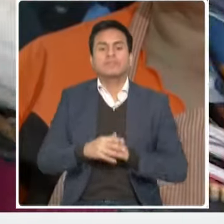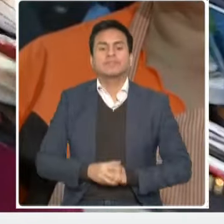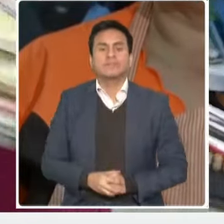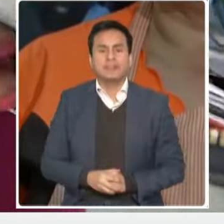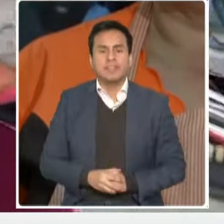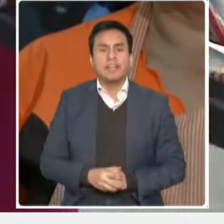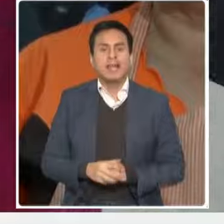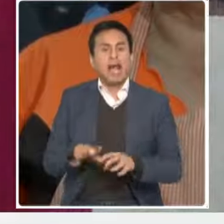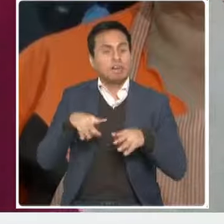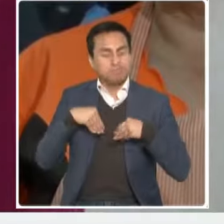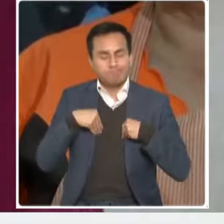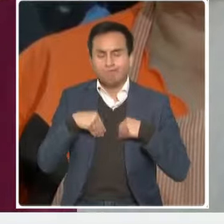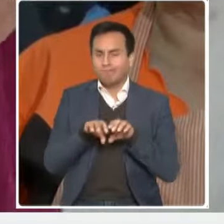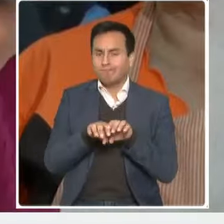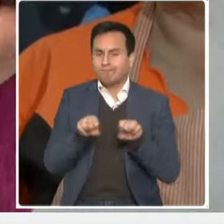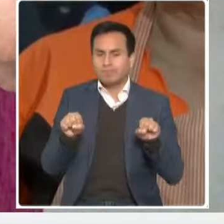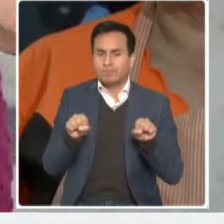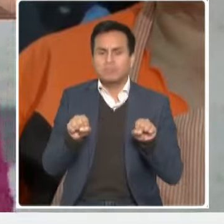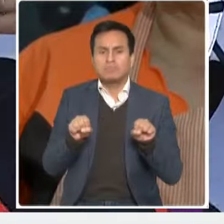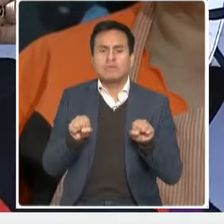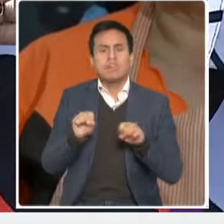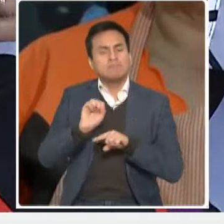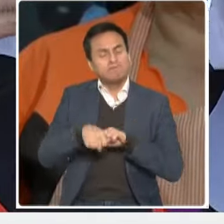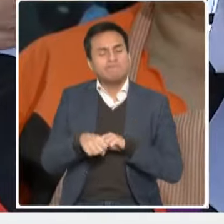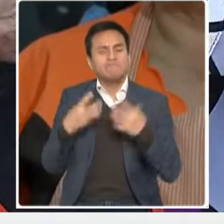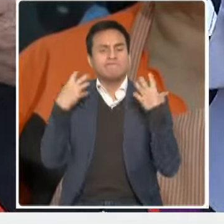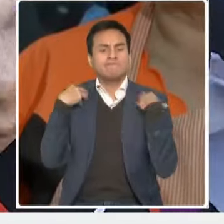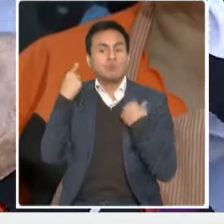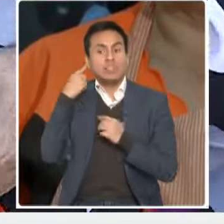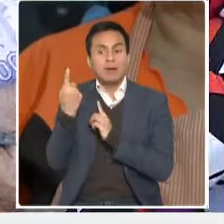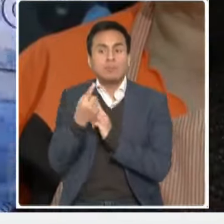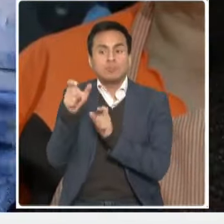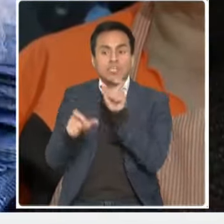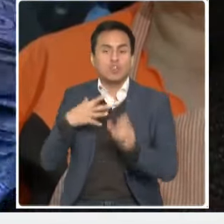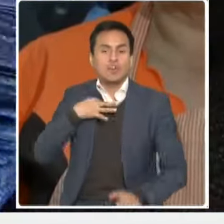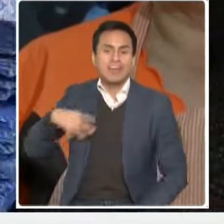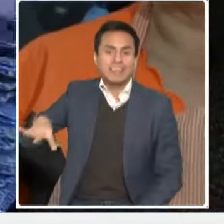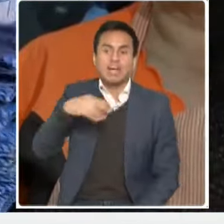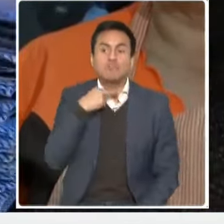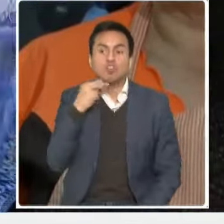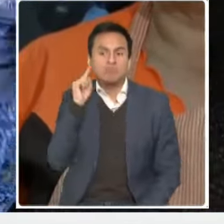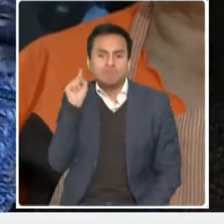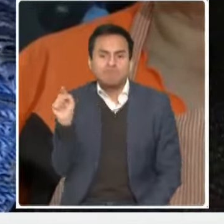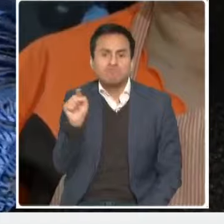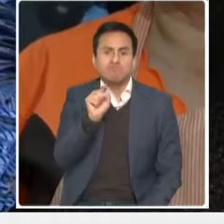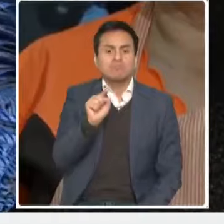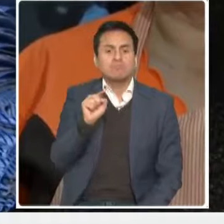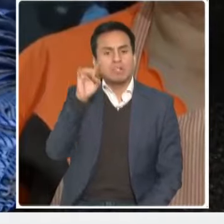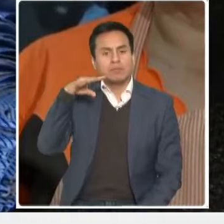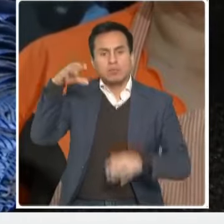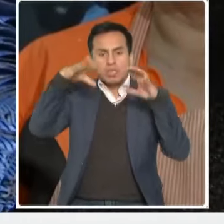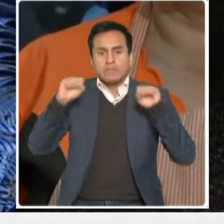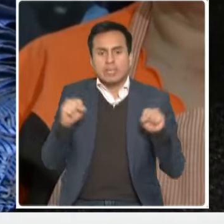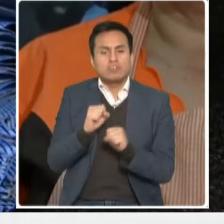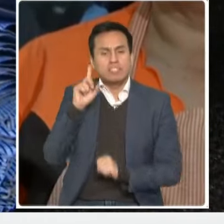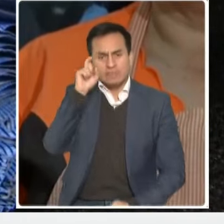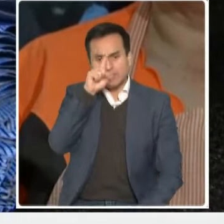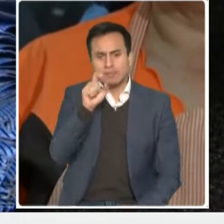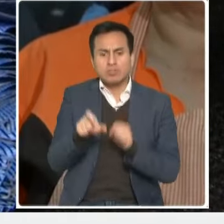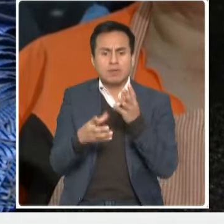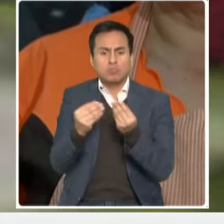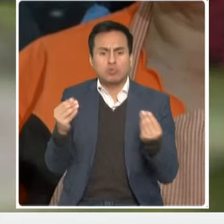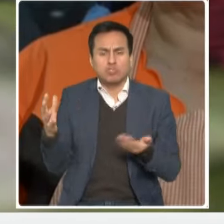que asumimos los compromisos con responsabilidad, escuchamos la voz de la ciudadanía que sabemos que vive inviernos difíciles y muchas familias